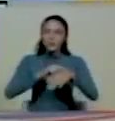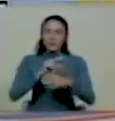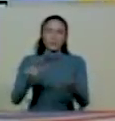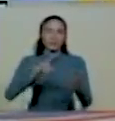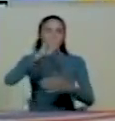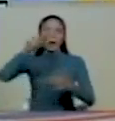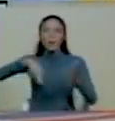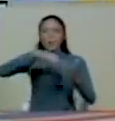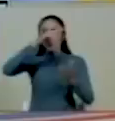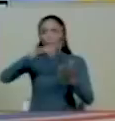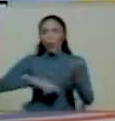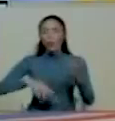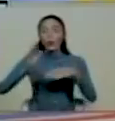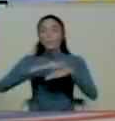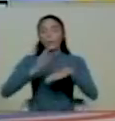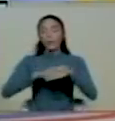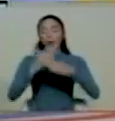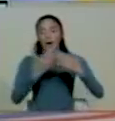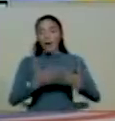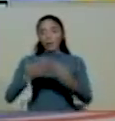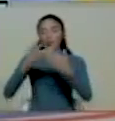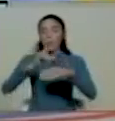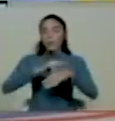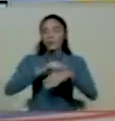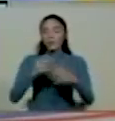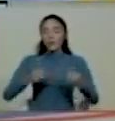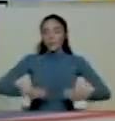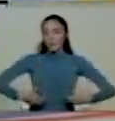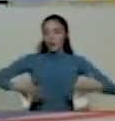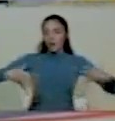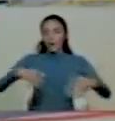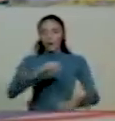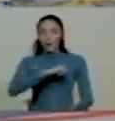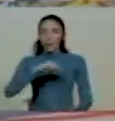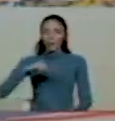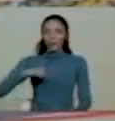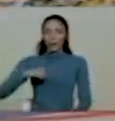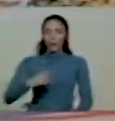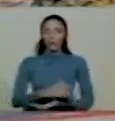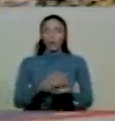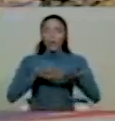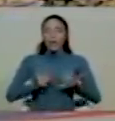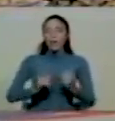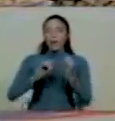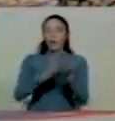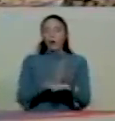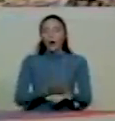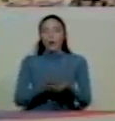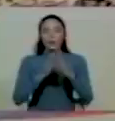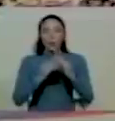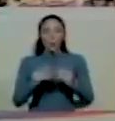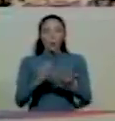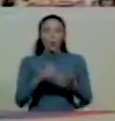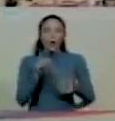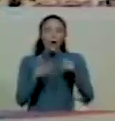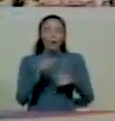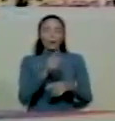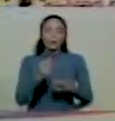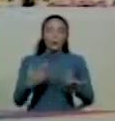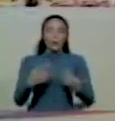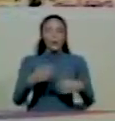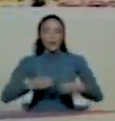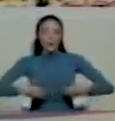Jamás, porque la medicina es para los ricos, para los hijos de papá y mamá, los que tienen apellido.